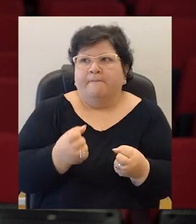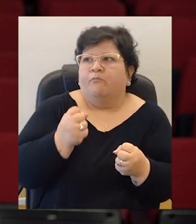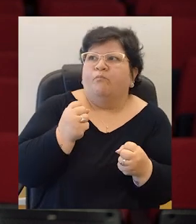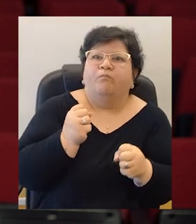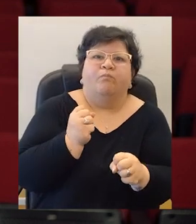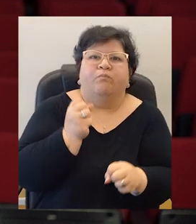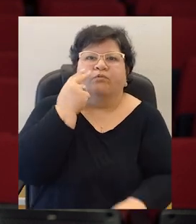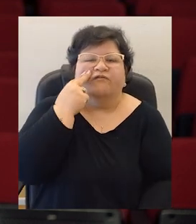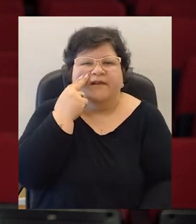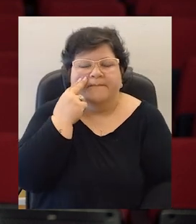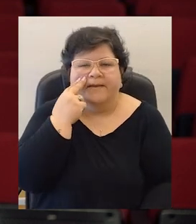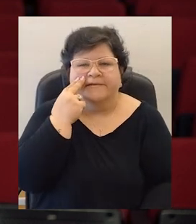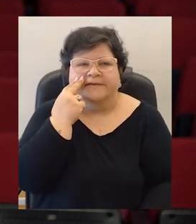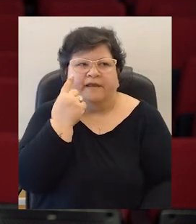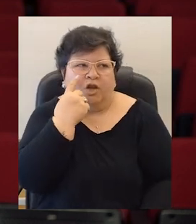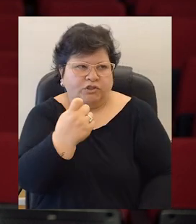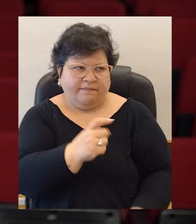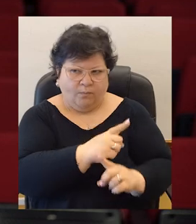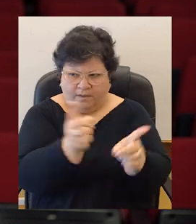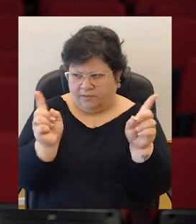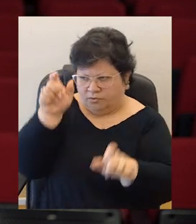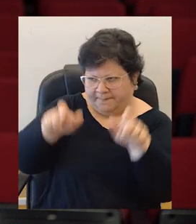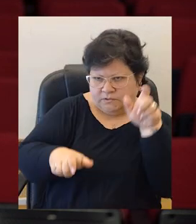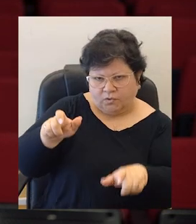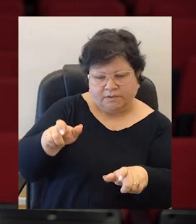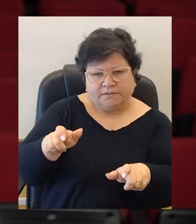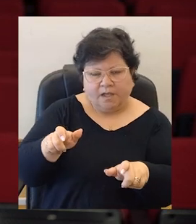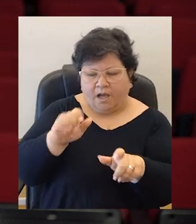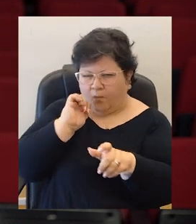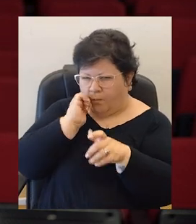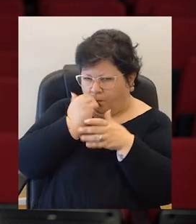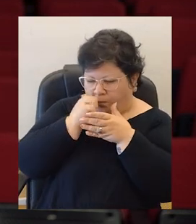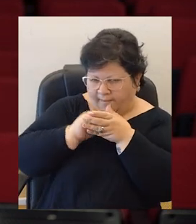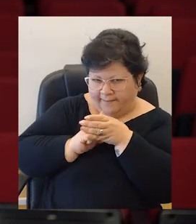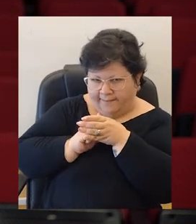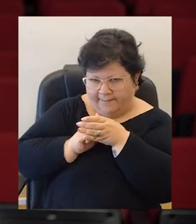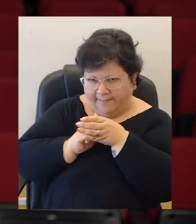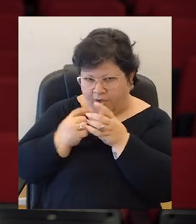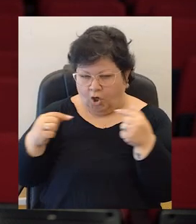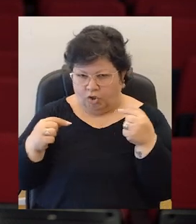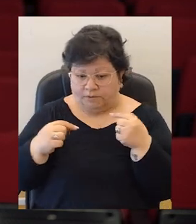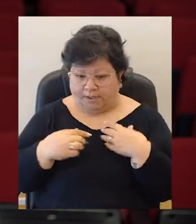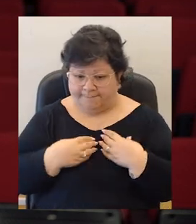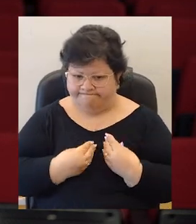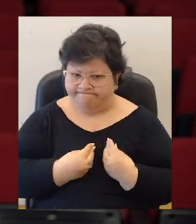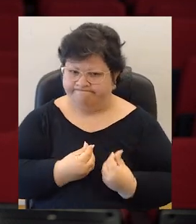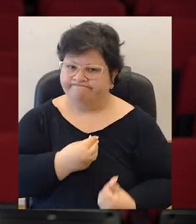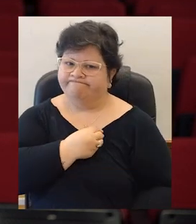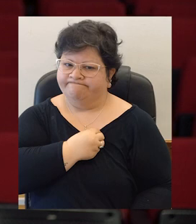que no se note que no lo noten las demás personas es decir a ocultar algo que está haciendo síntomas por ese lado